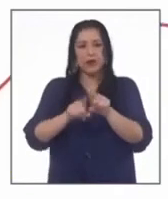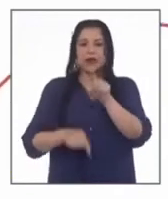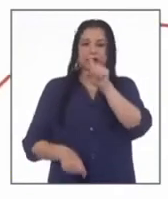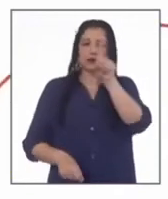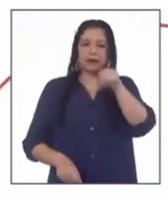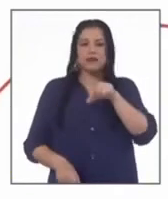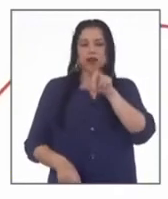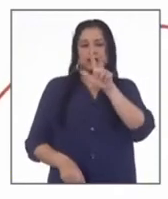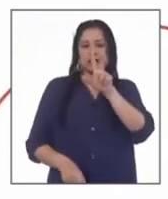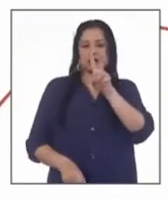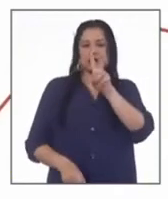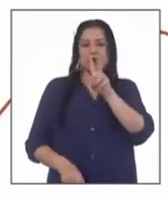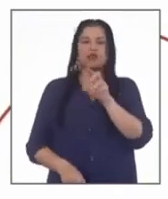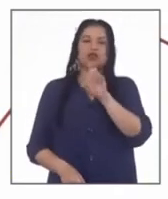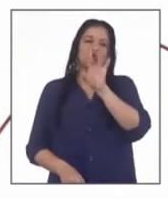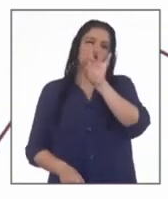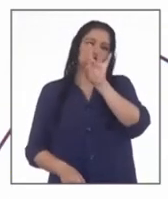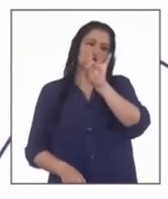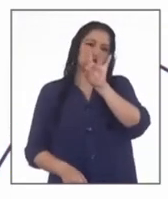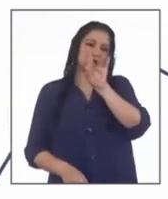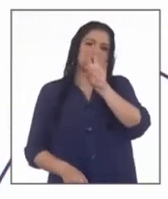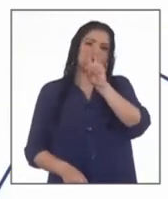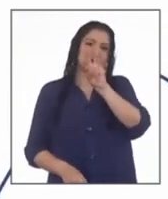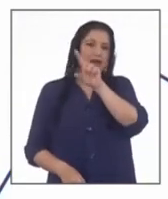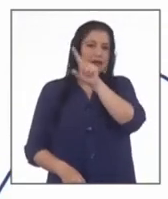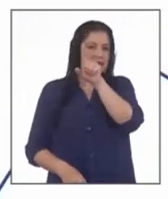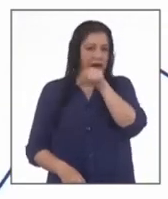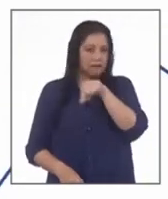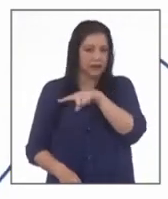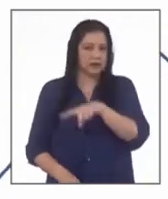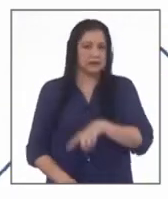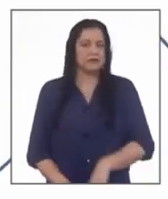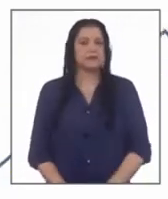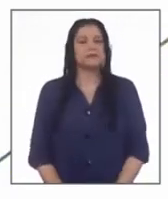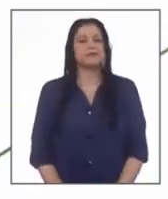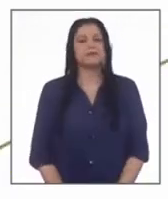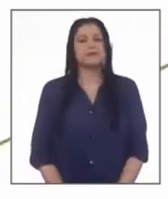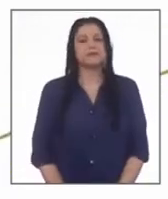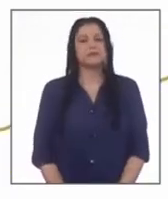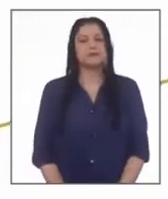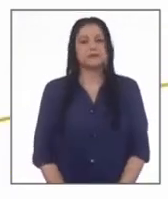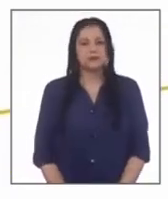en 32 y abierto en 86.